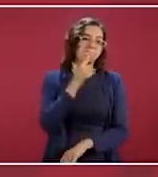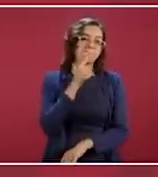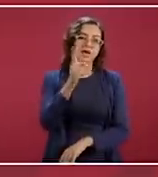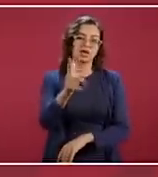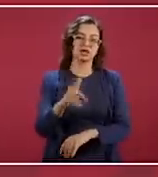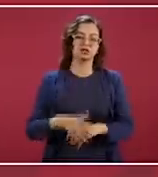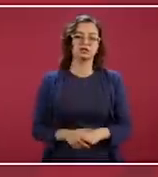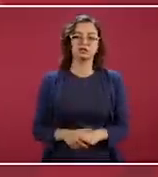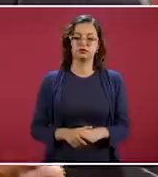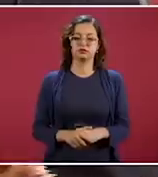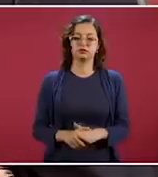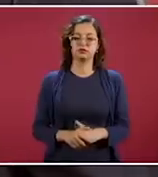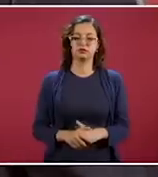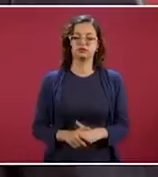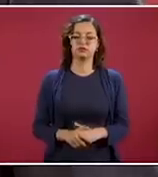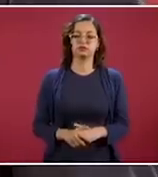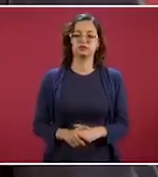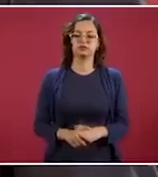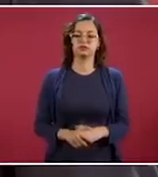de todas